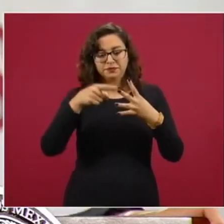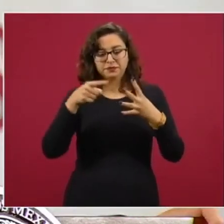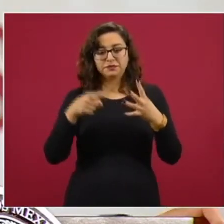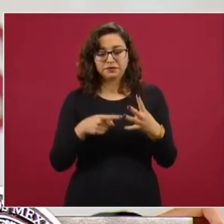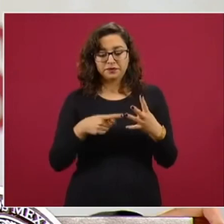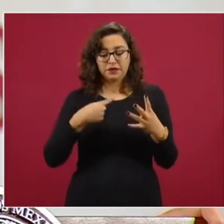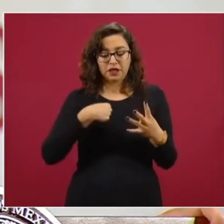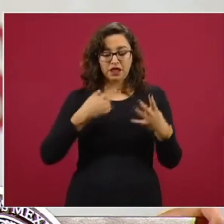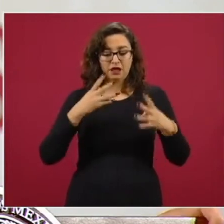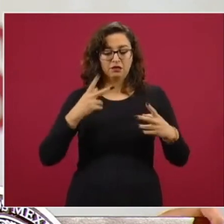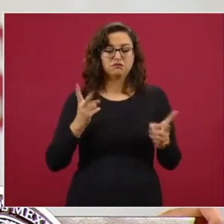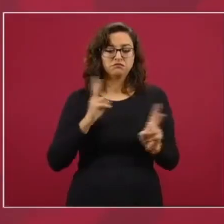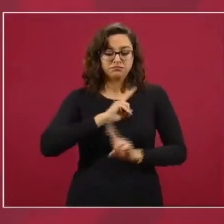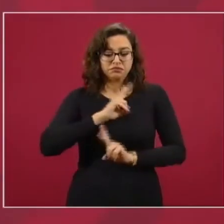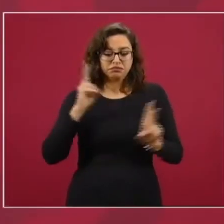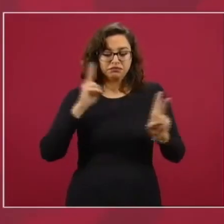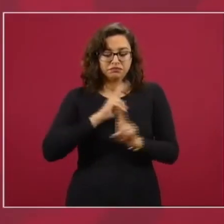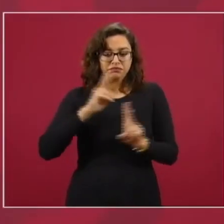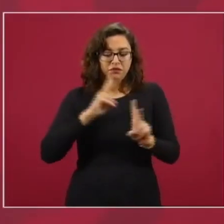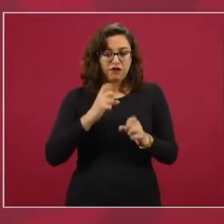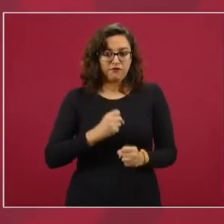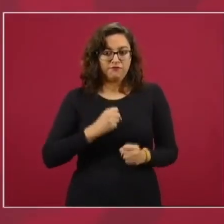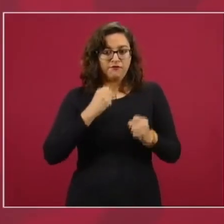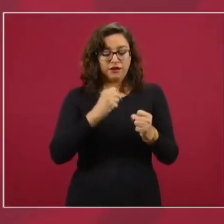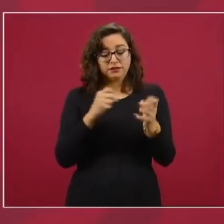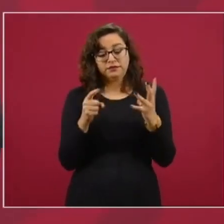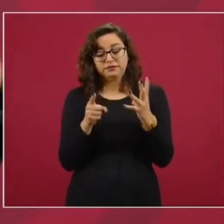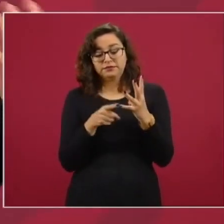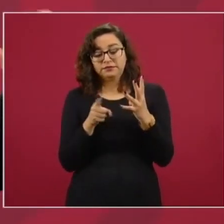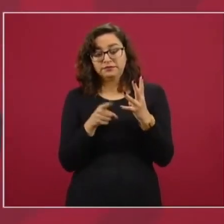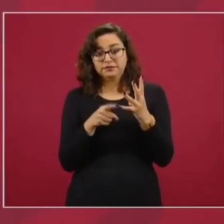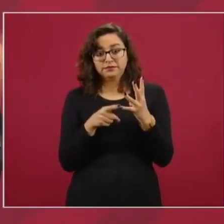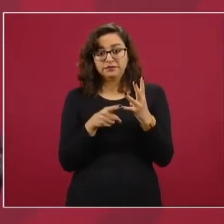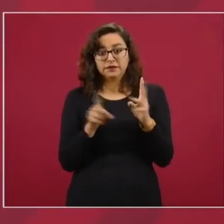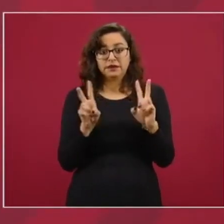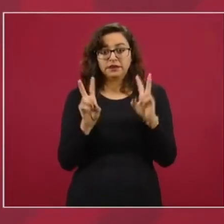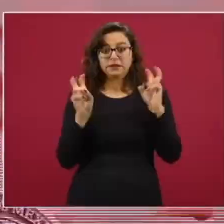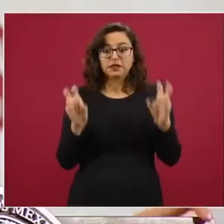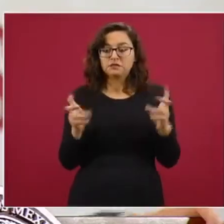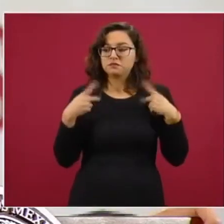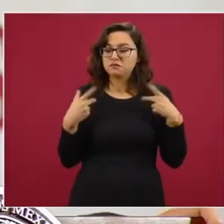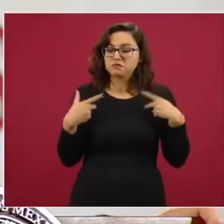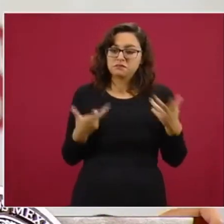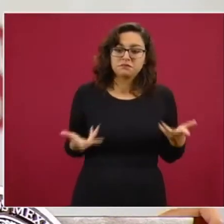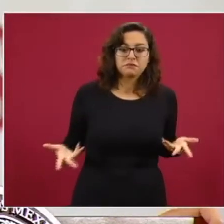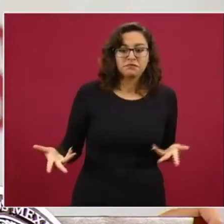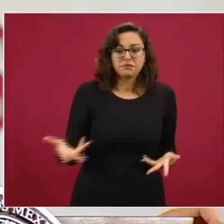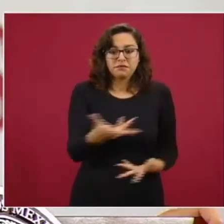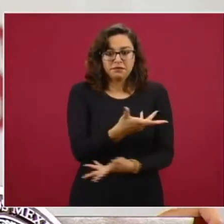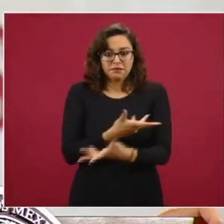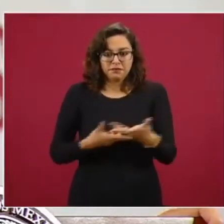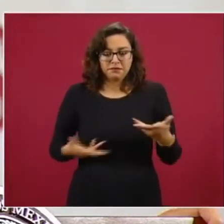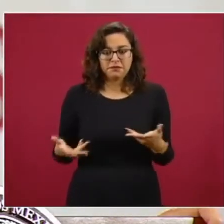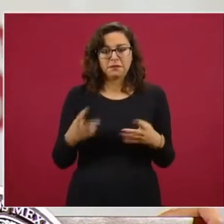aparato respiratorio y la inmunidad respiratoria, y uno tiene que ver principalmente con el comportamiento social. Comento brevemente los